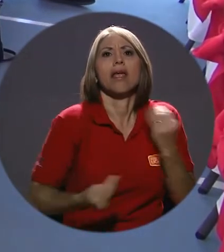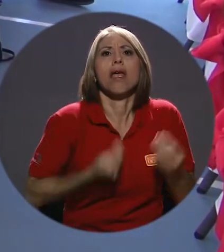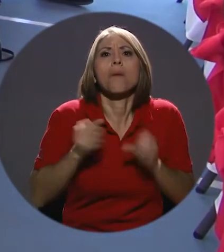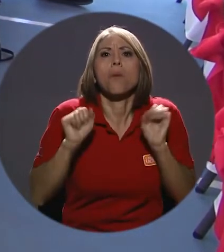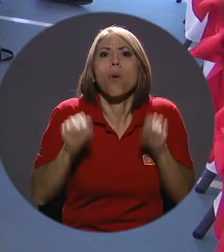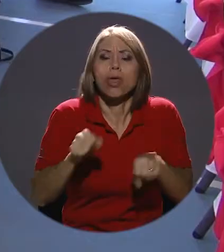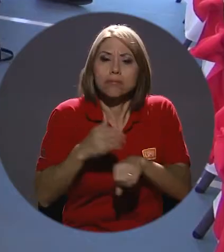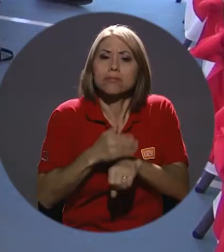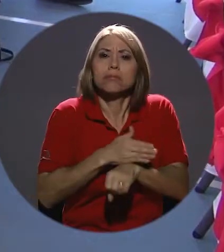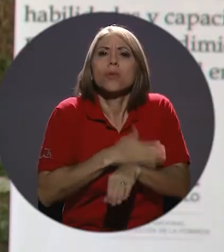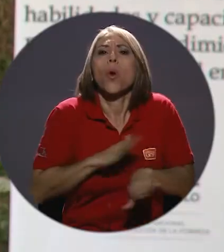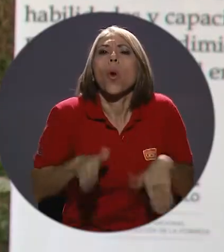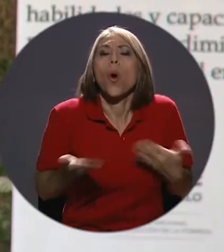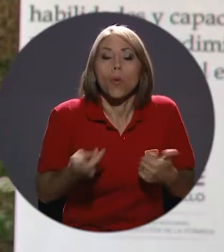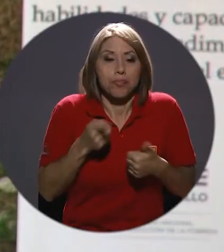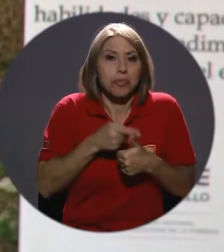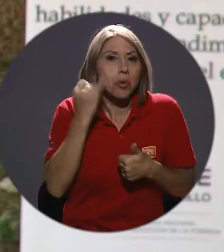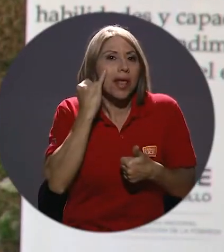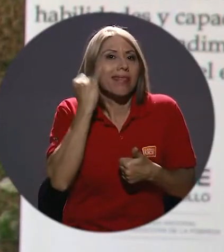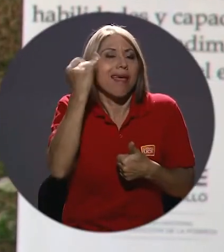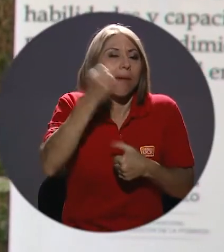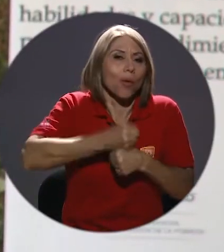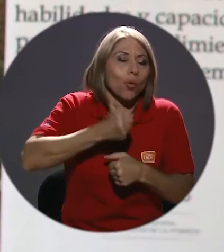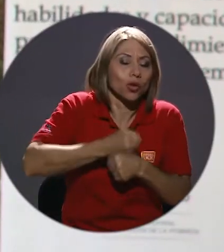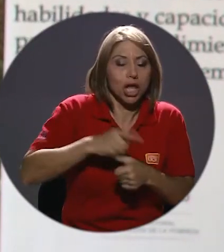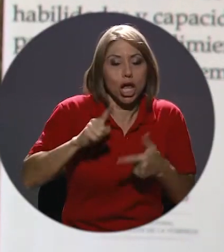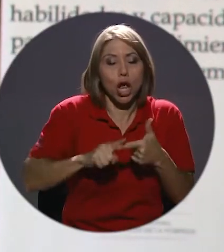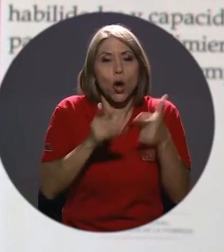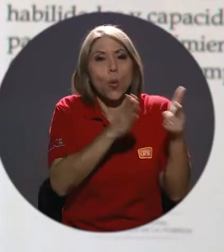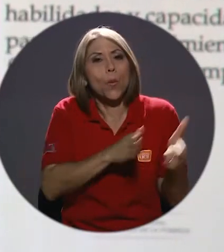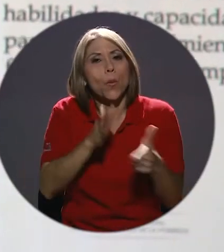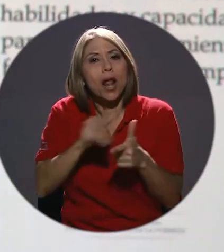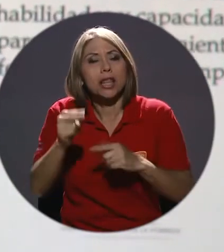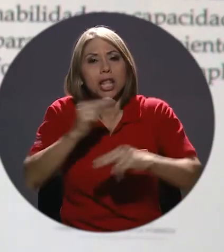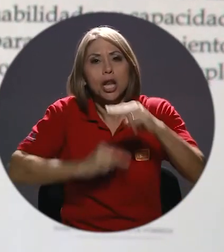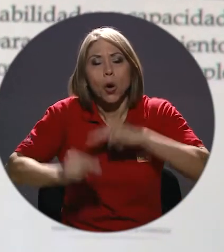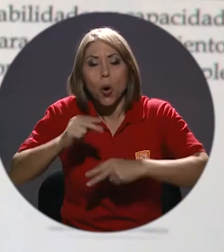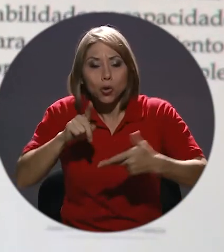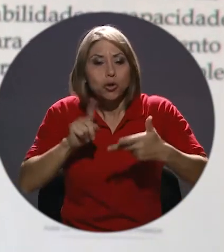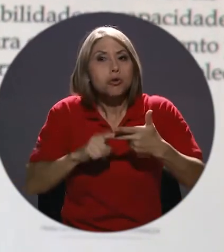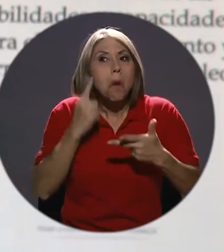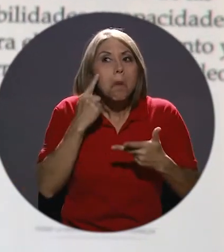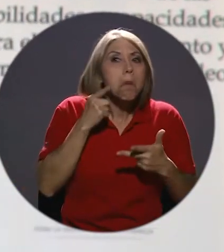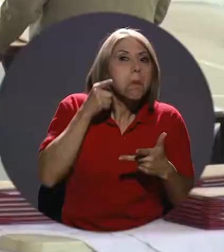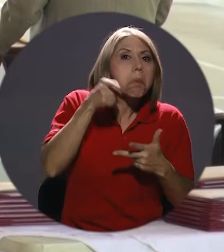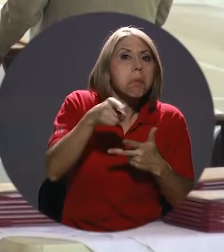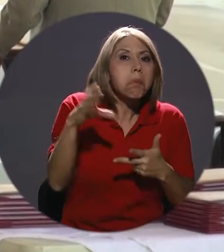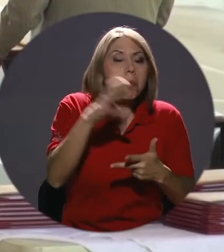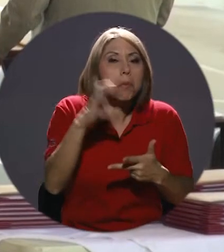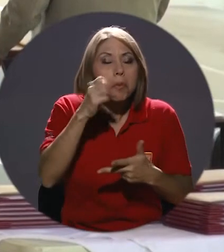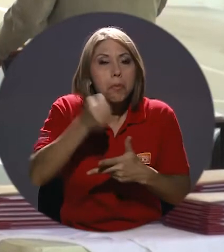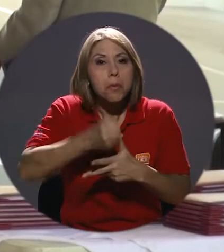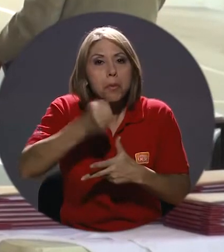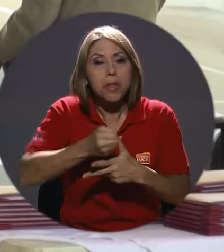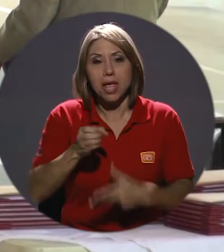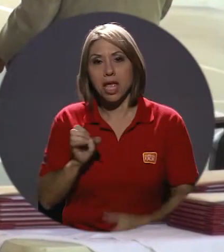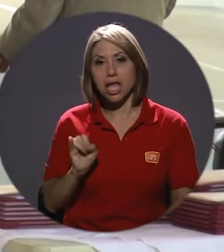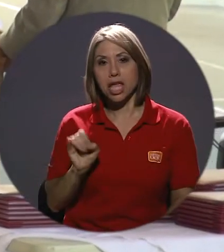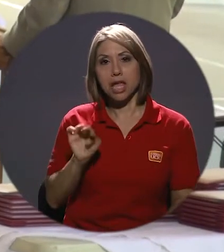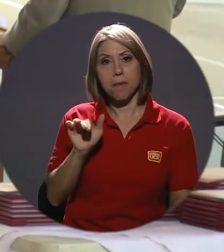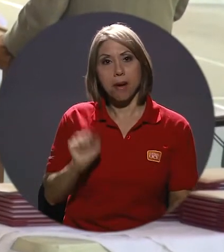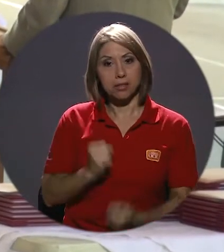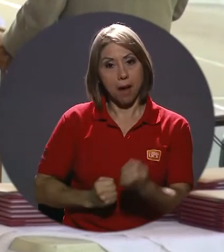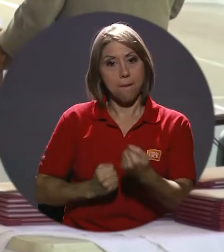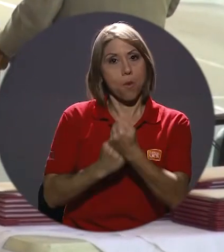con una idea productiva, con un plan de negocios, con alguna meta a nivel de empleabilidad, y el IMAS, por supuesto,